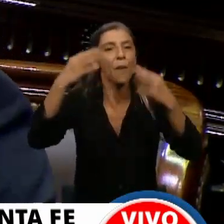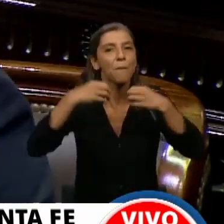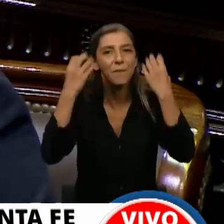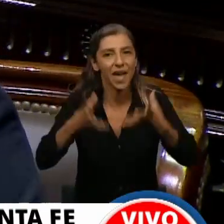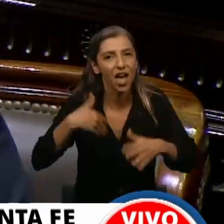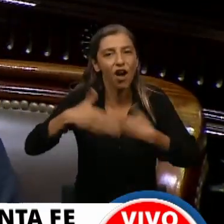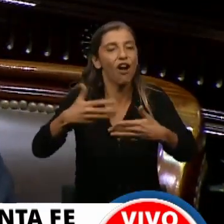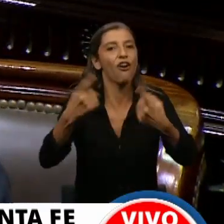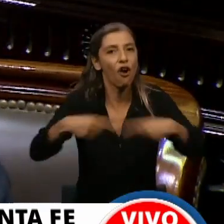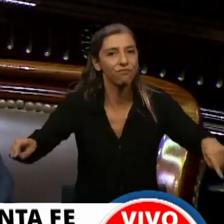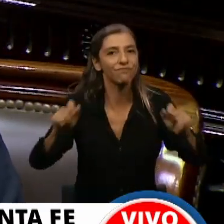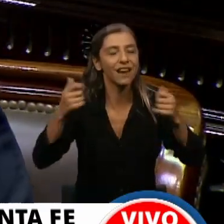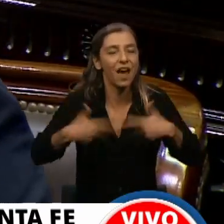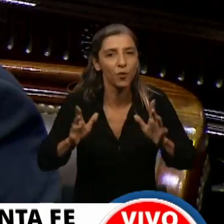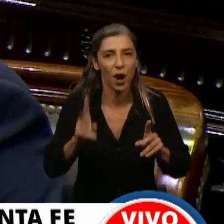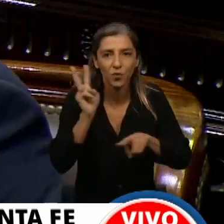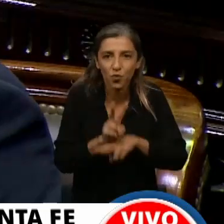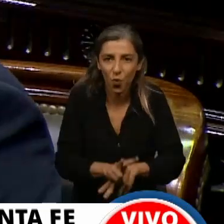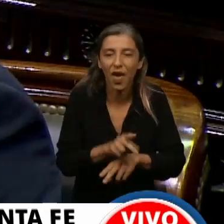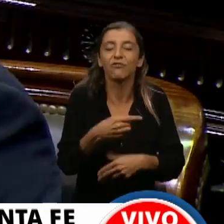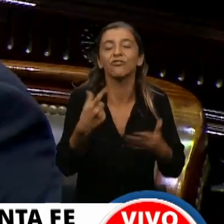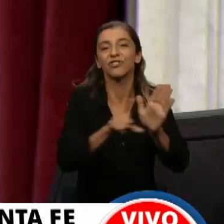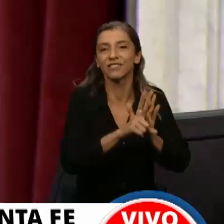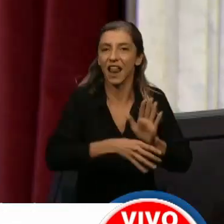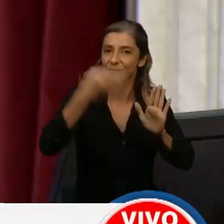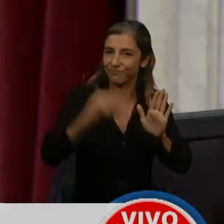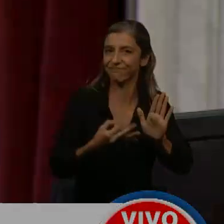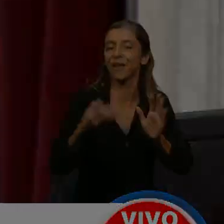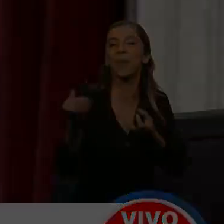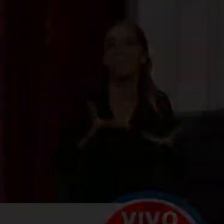Bienvenida esta ley. Muchas gracias, presidente. Gracias, diputado Contigiani.